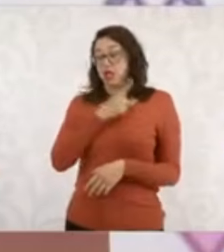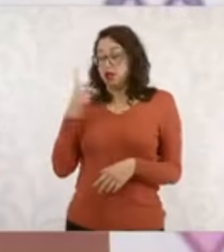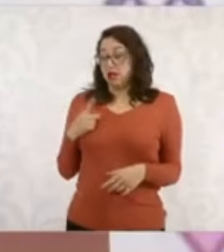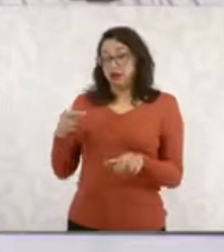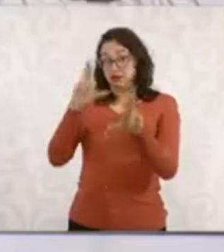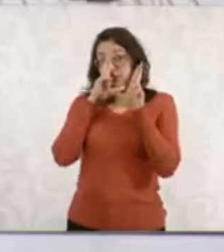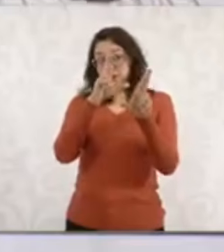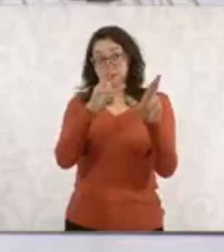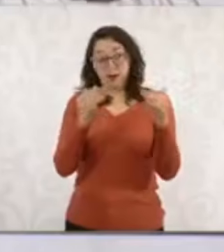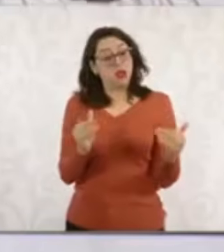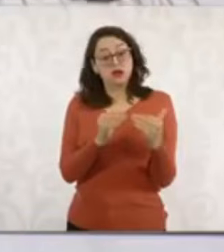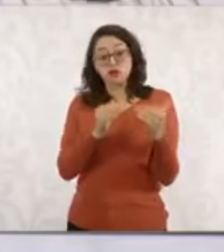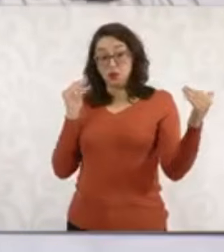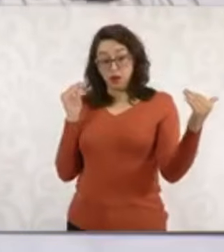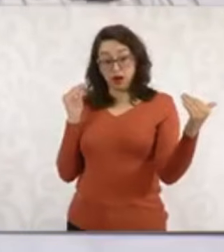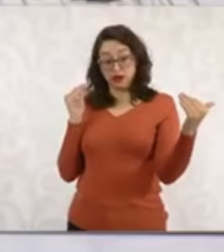soberanía.